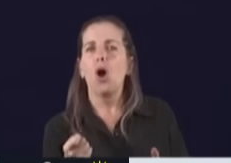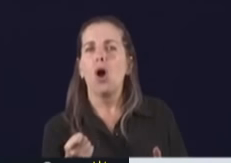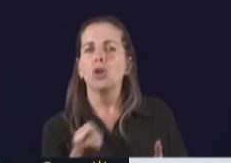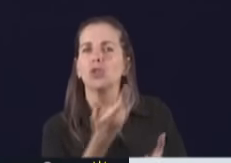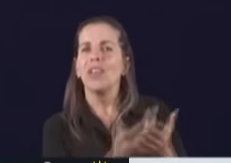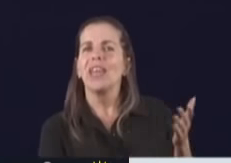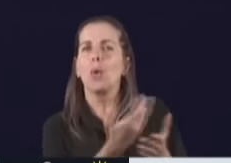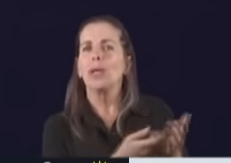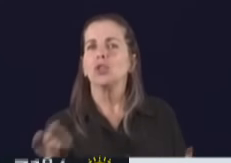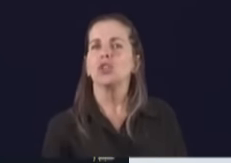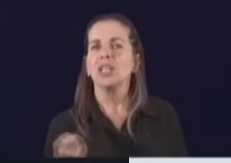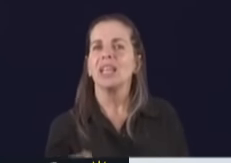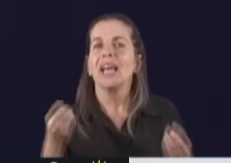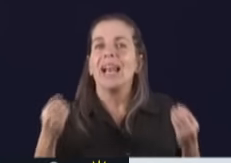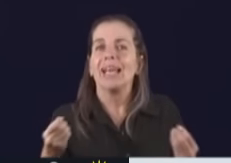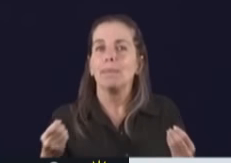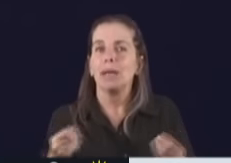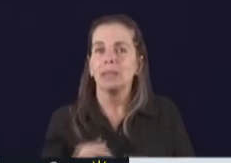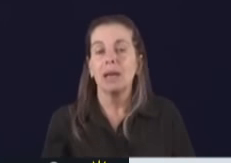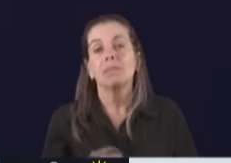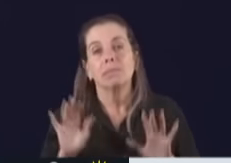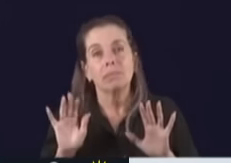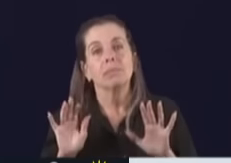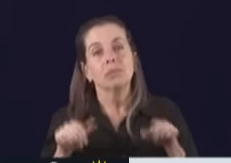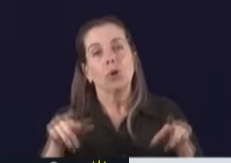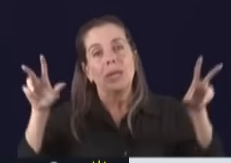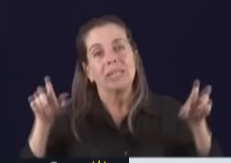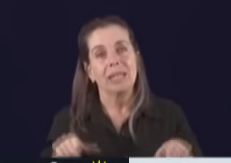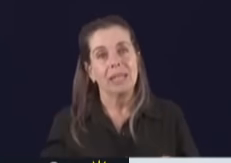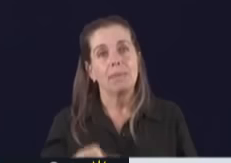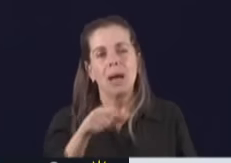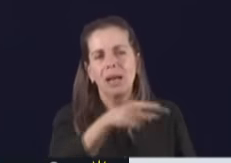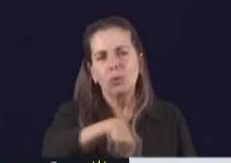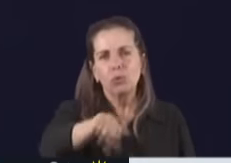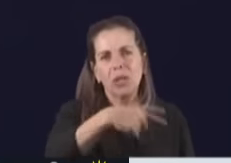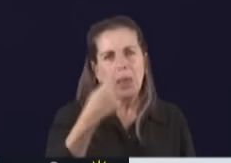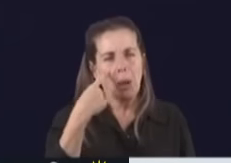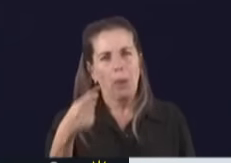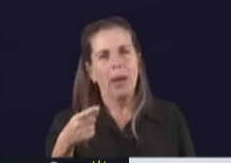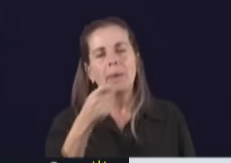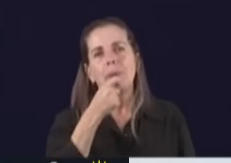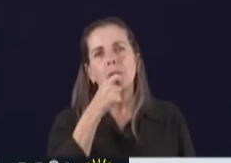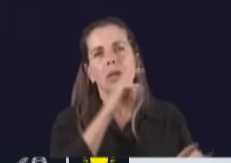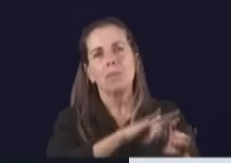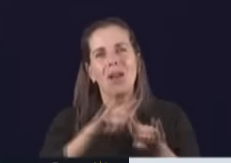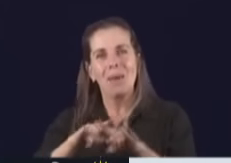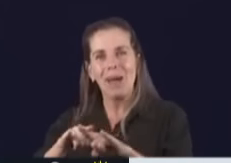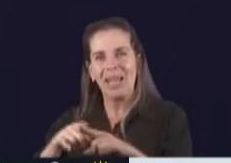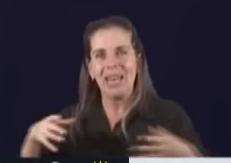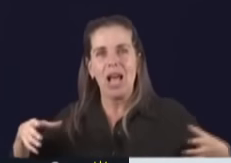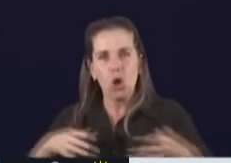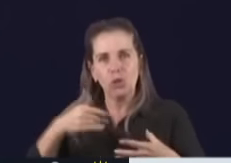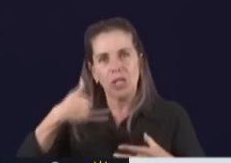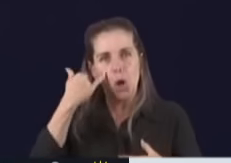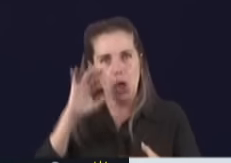todas maneras, ahora ustedes en algún momento van a verlo subido al Consejo de Mayo. A